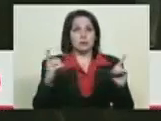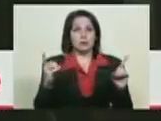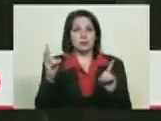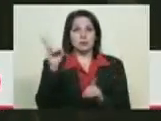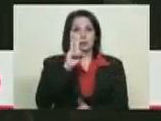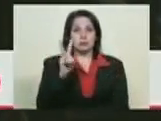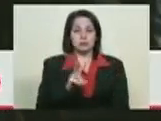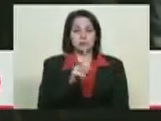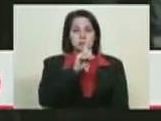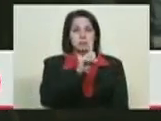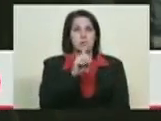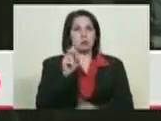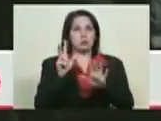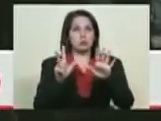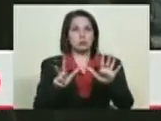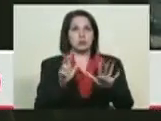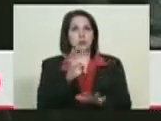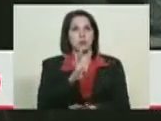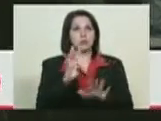en